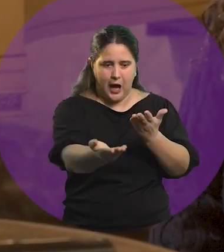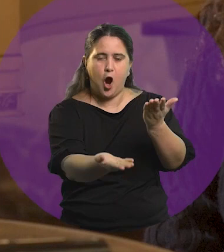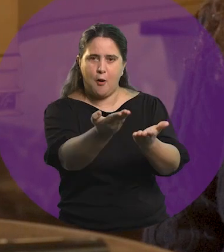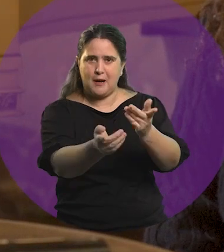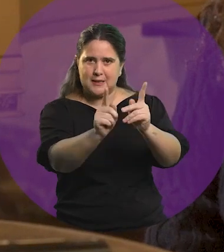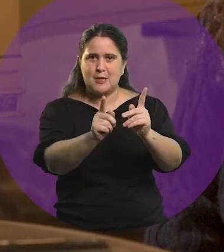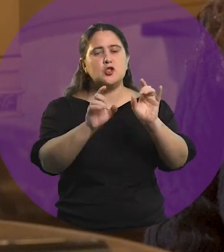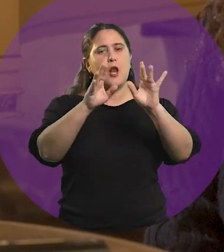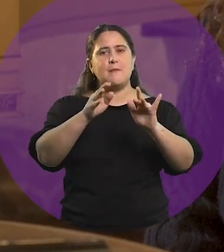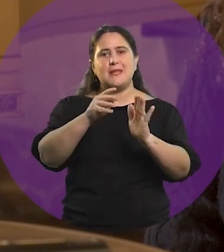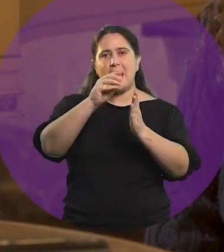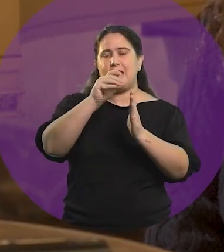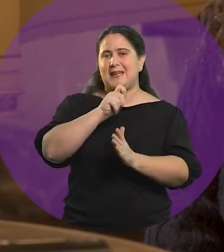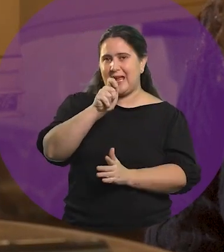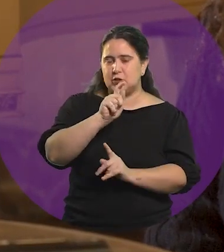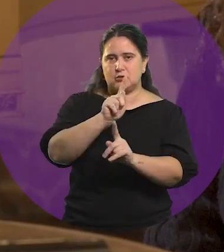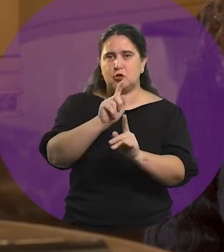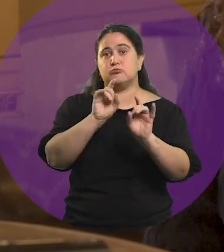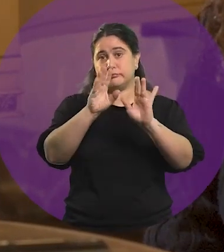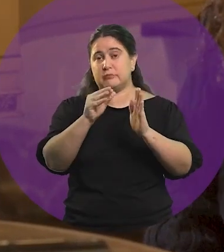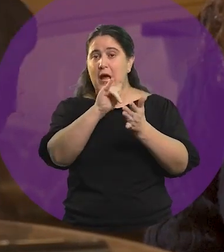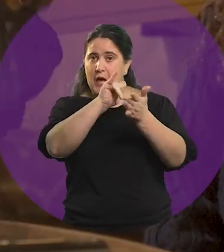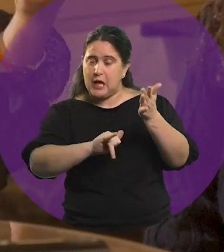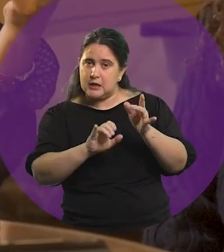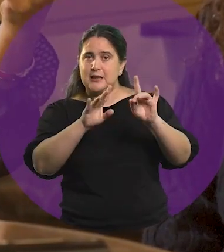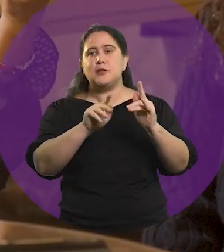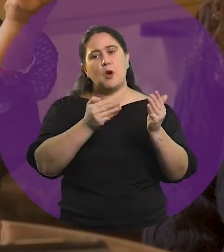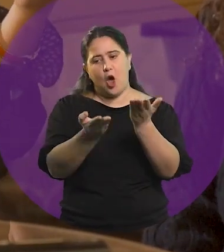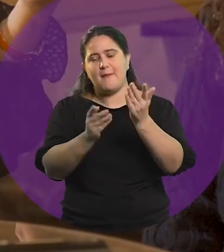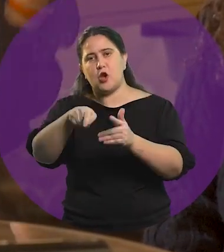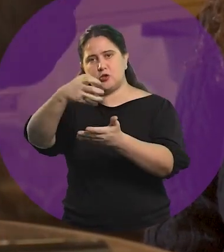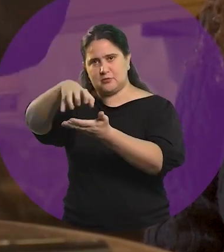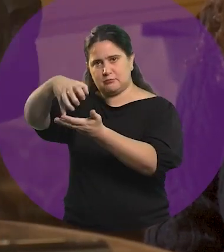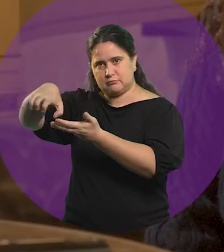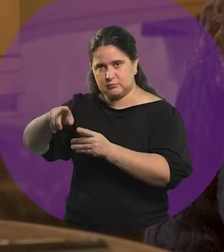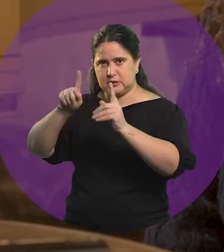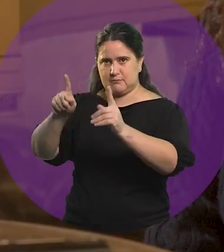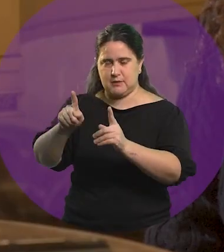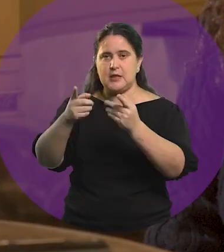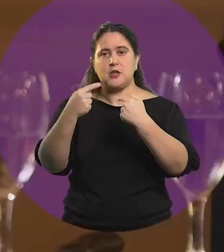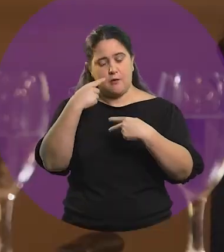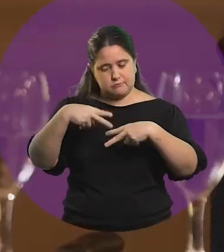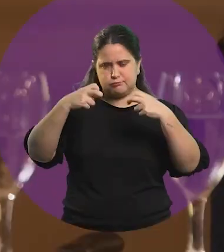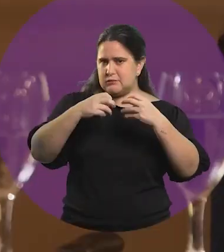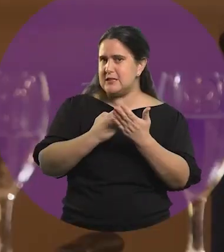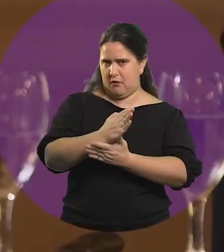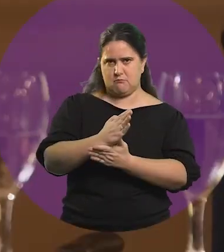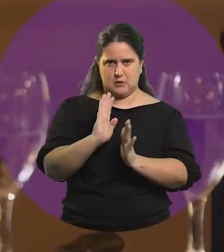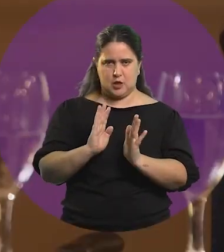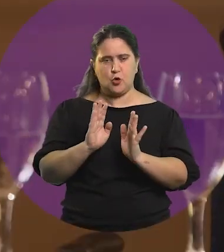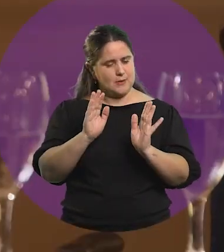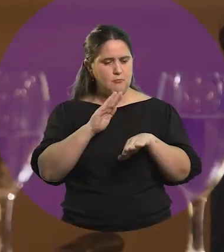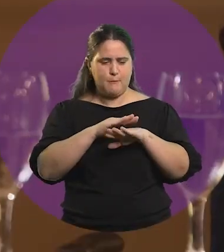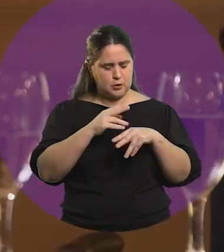un indicador, o sea, no es un dato estadístico. Entonces es comparable con otras dimensiones y con otras áreas, ¿sí? Y que va sujeto a revisión continua. Esto es